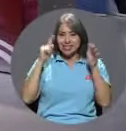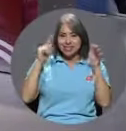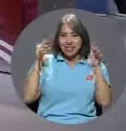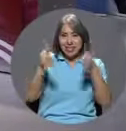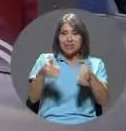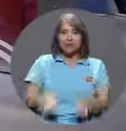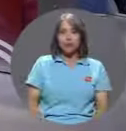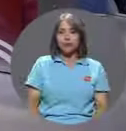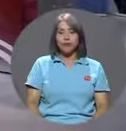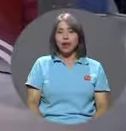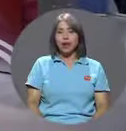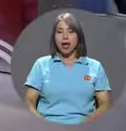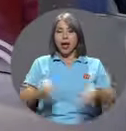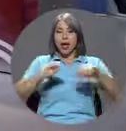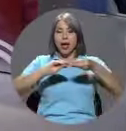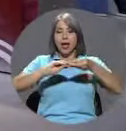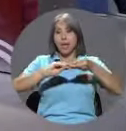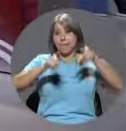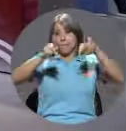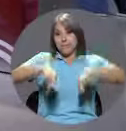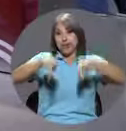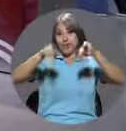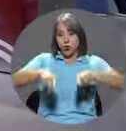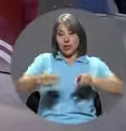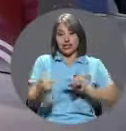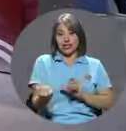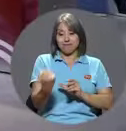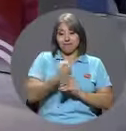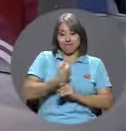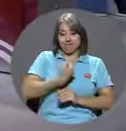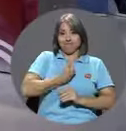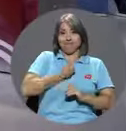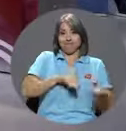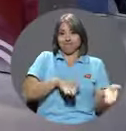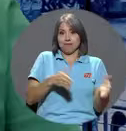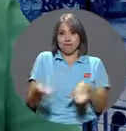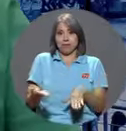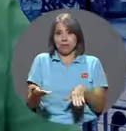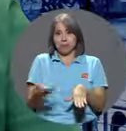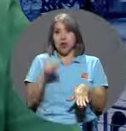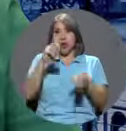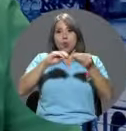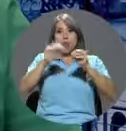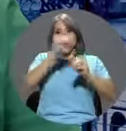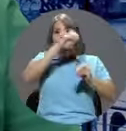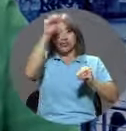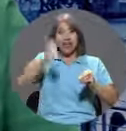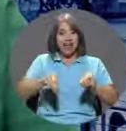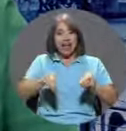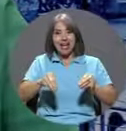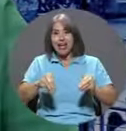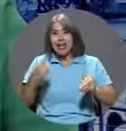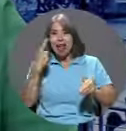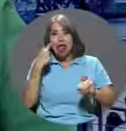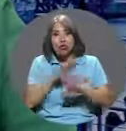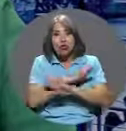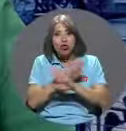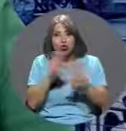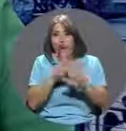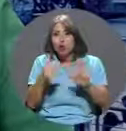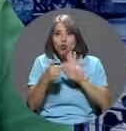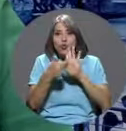poner énfasis en eso. ¿Hay algún porcentaje de las personas que cometen suicidio que no tuvieron señales